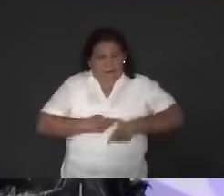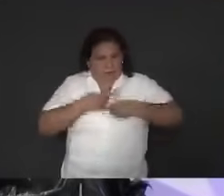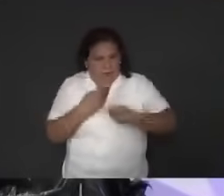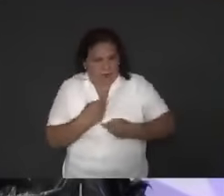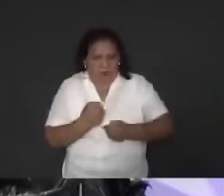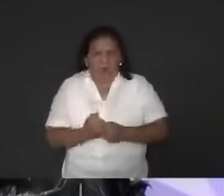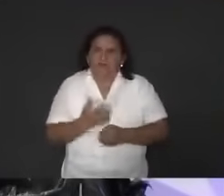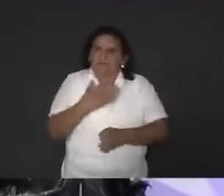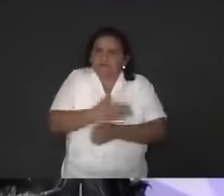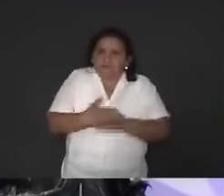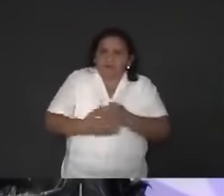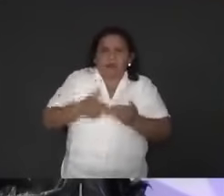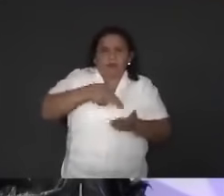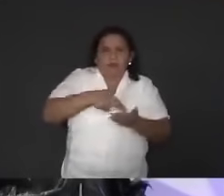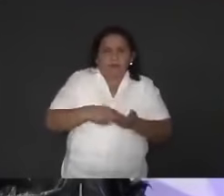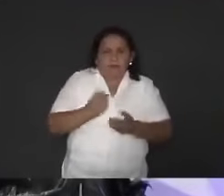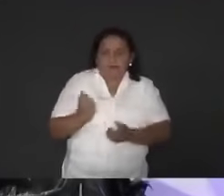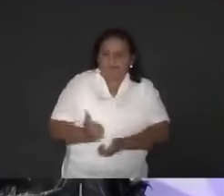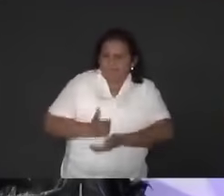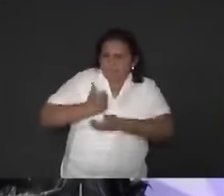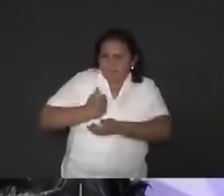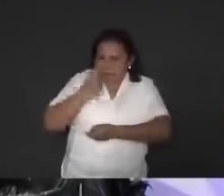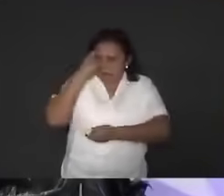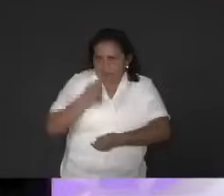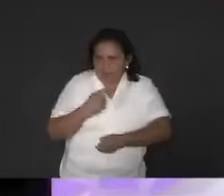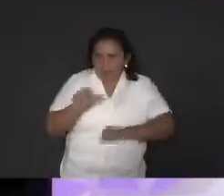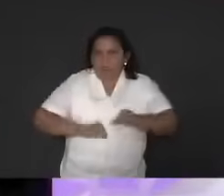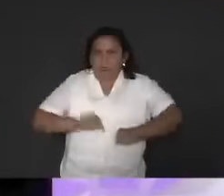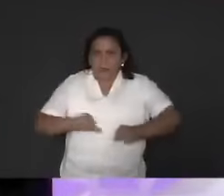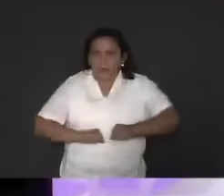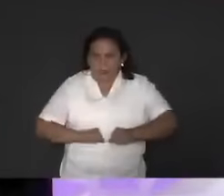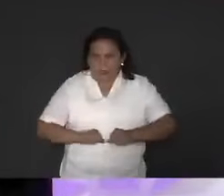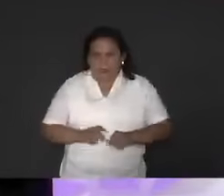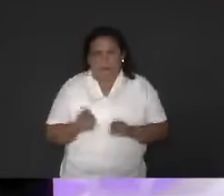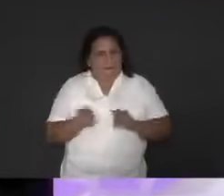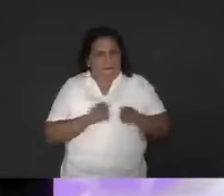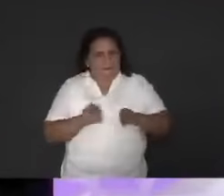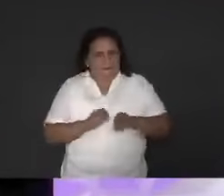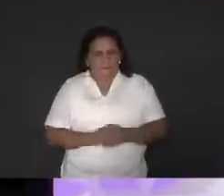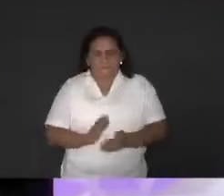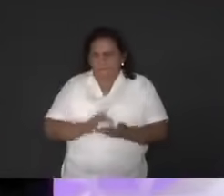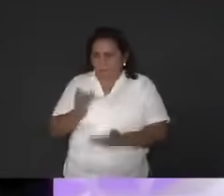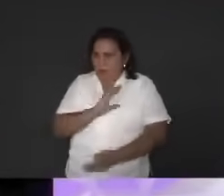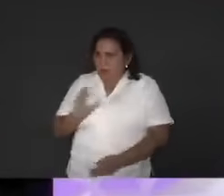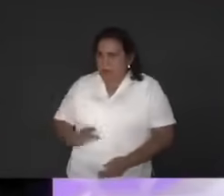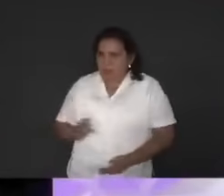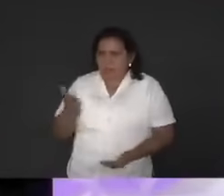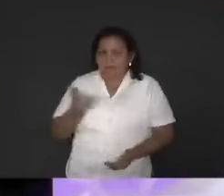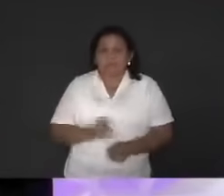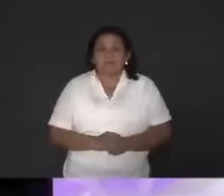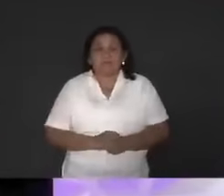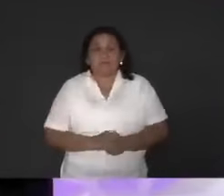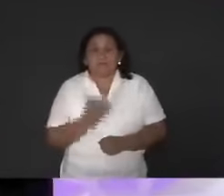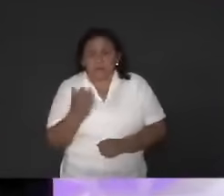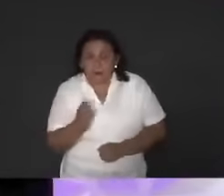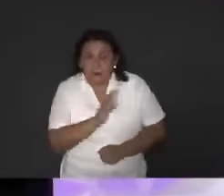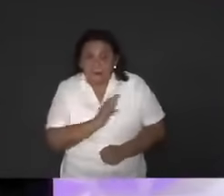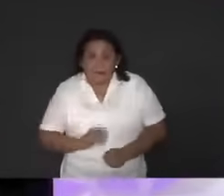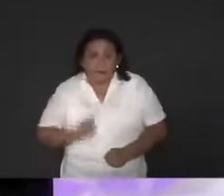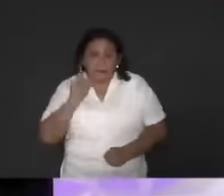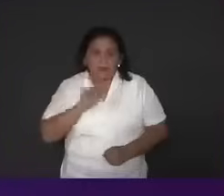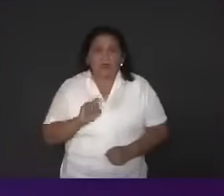y microcréditos para sus actividades productivas. Gracias, candidato. Continuamos con el turno de la